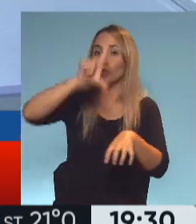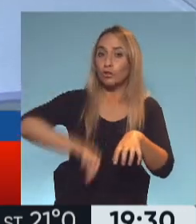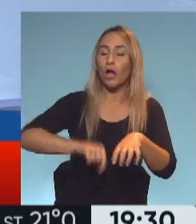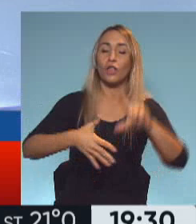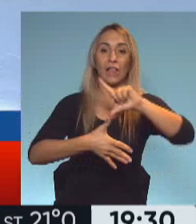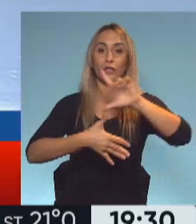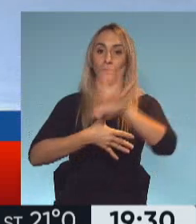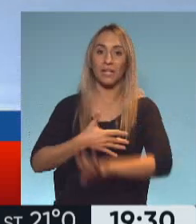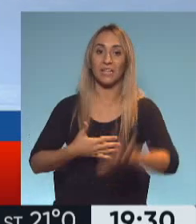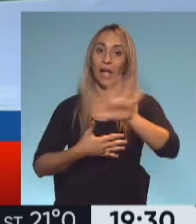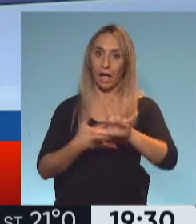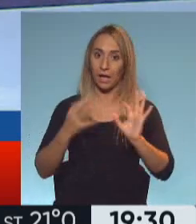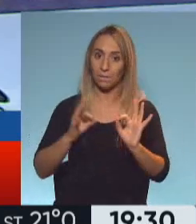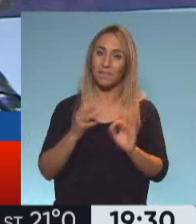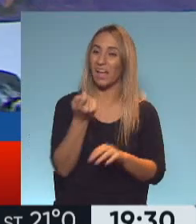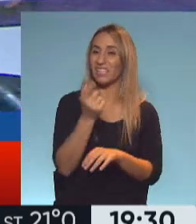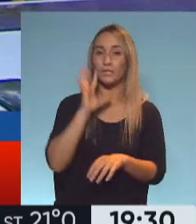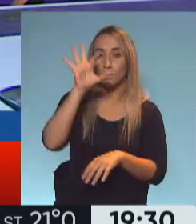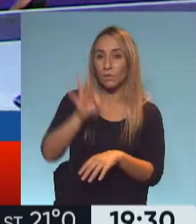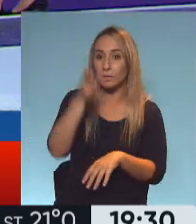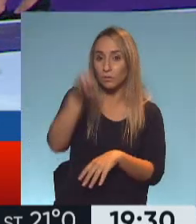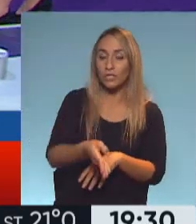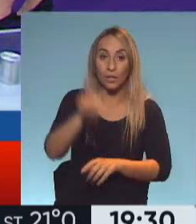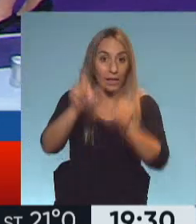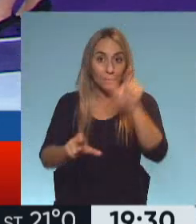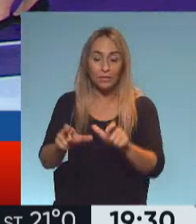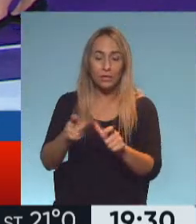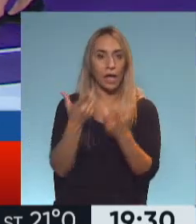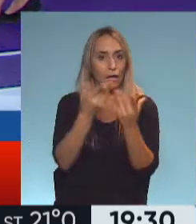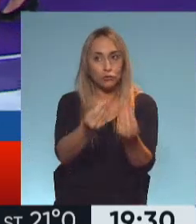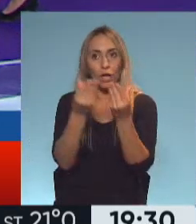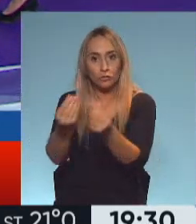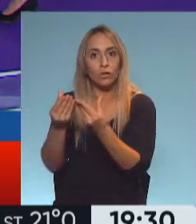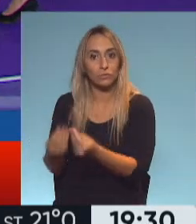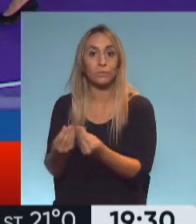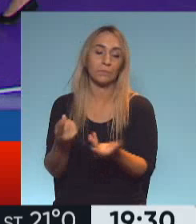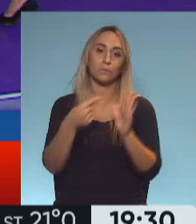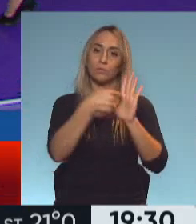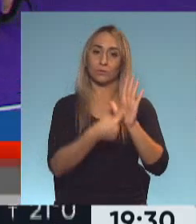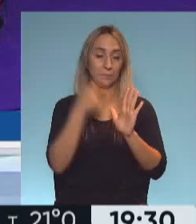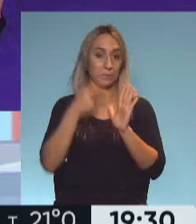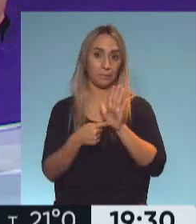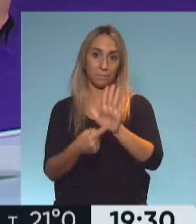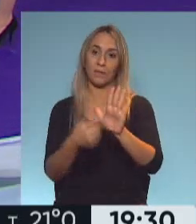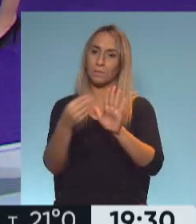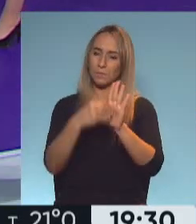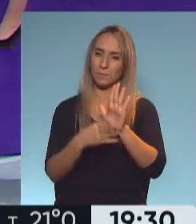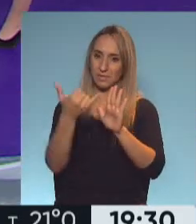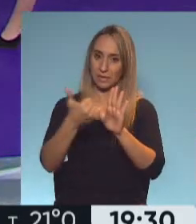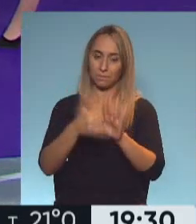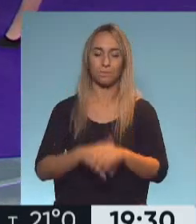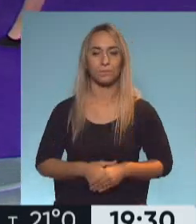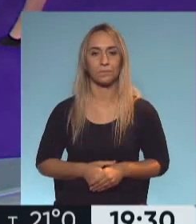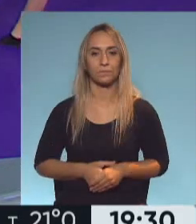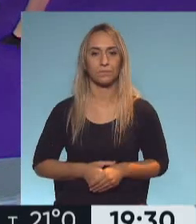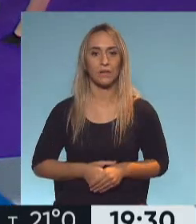así. 263 que alcanzó el 50% de la población y aún así estamos hablando de estos datos. Fíjate, tenemos más por parte de la CEPAL. ¿Qué